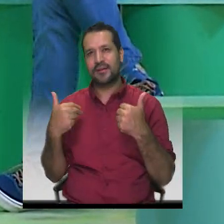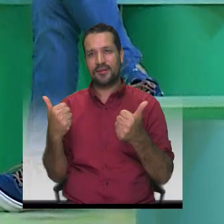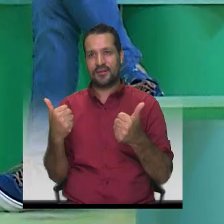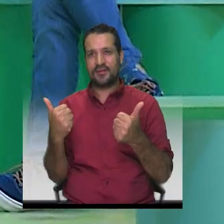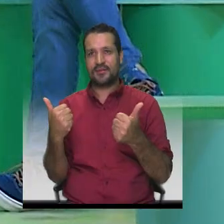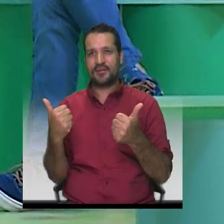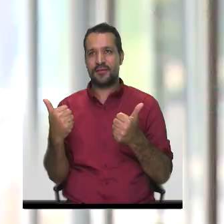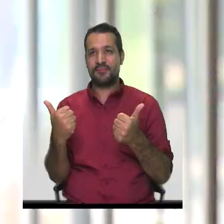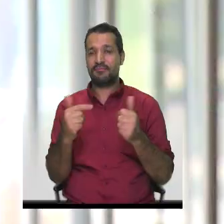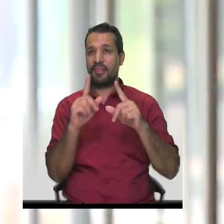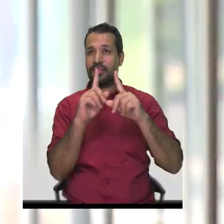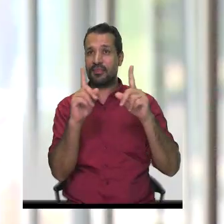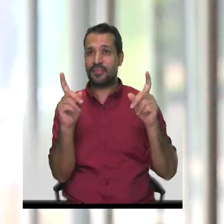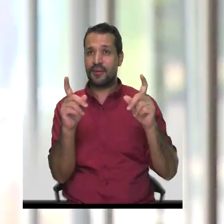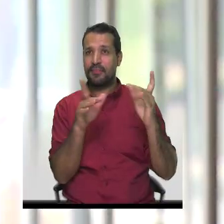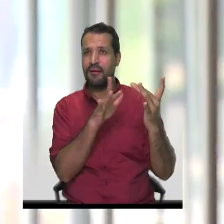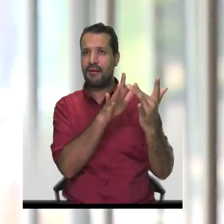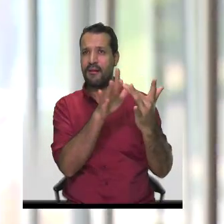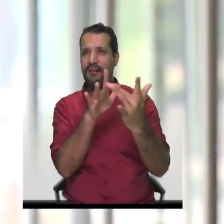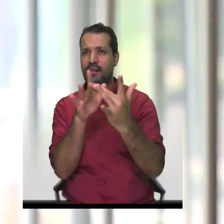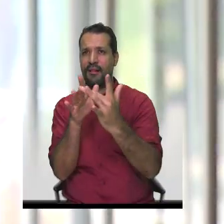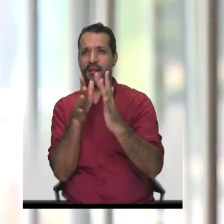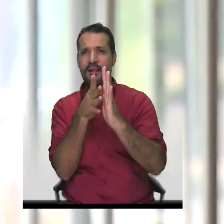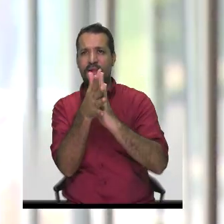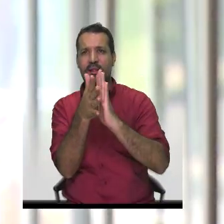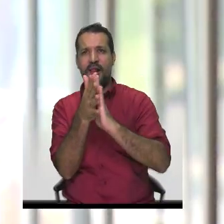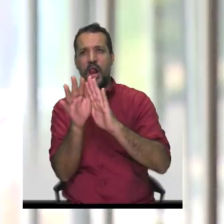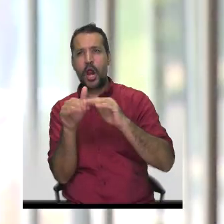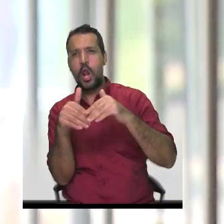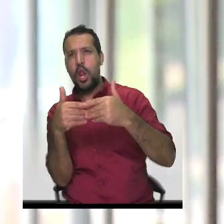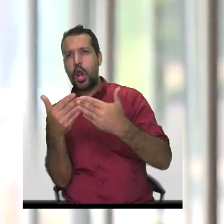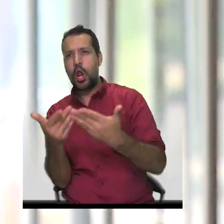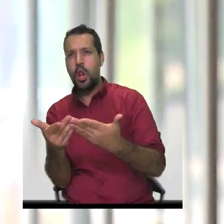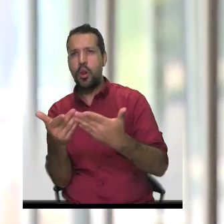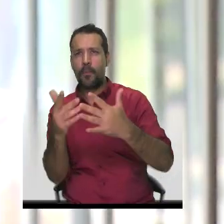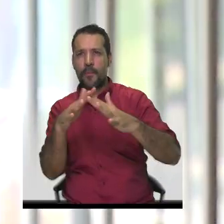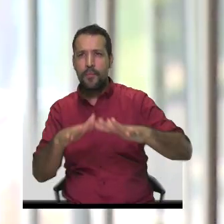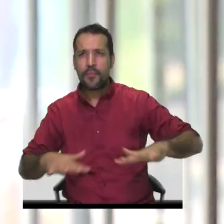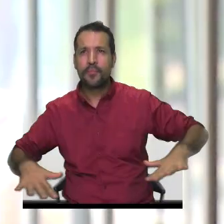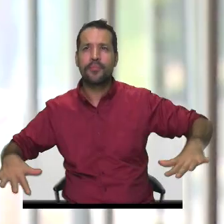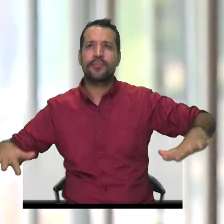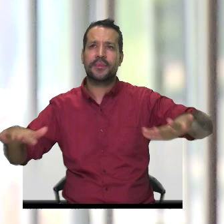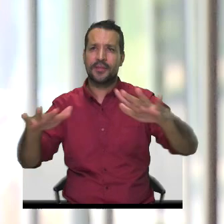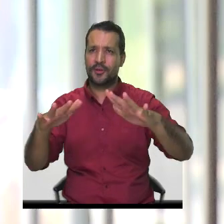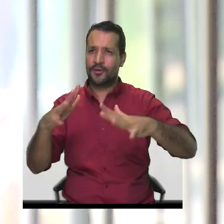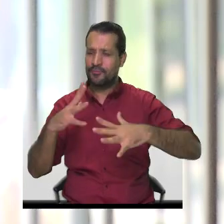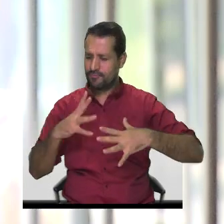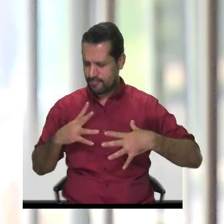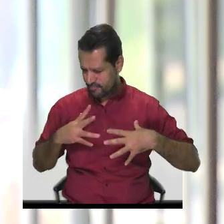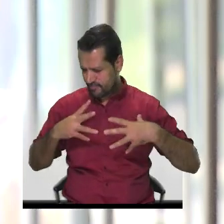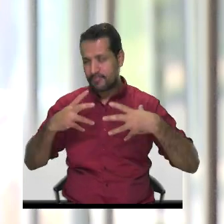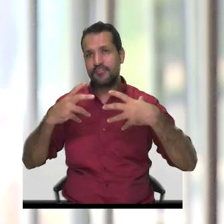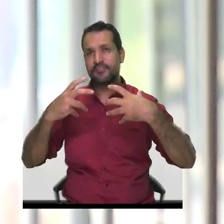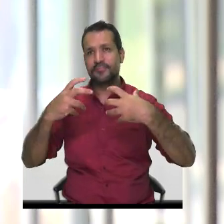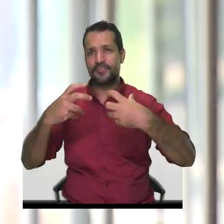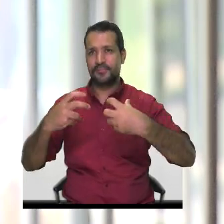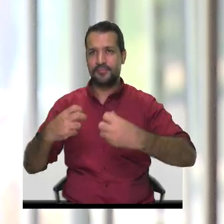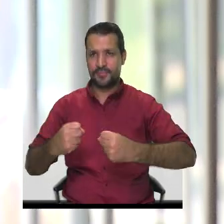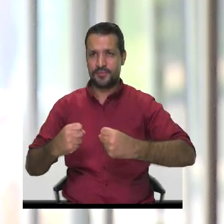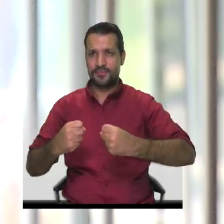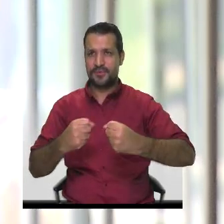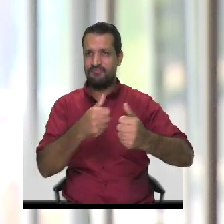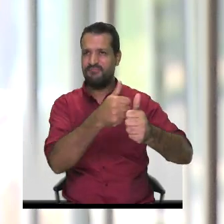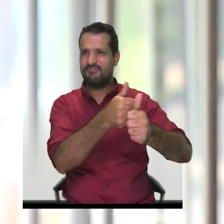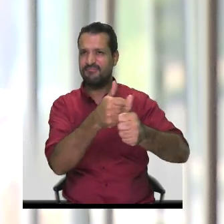que hablar, sino entender que en lo territorio está lo propio de cada lugar, en lo territorio está lo propio de